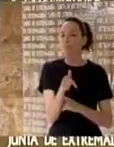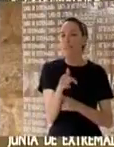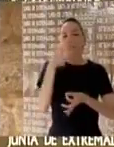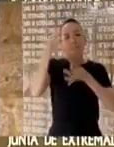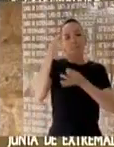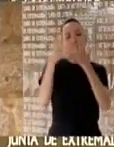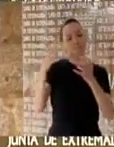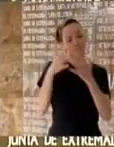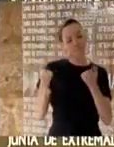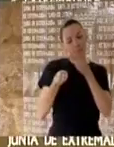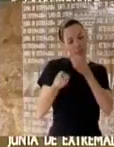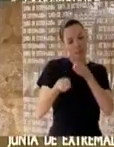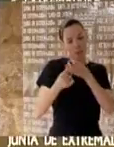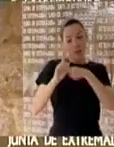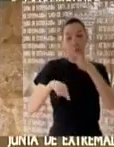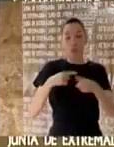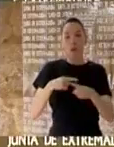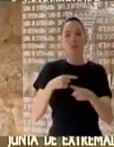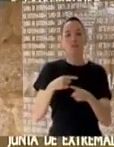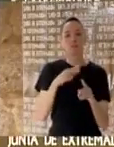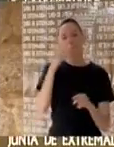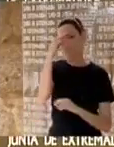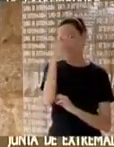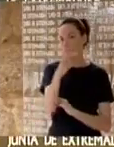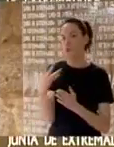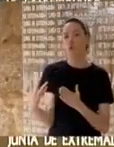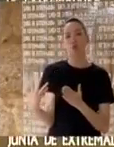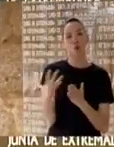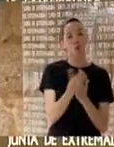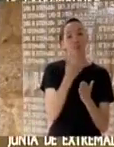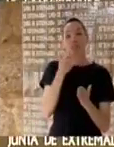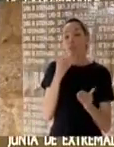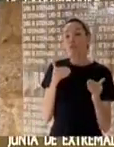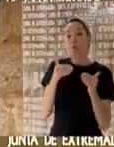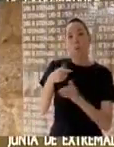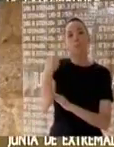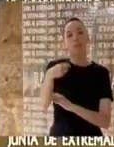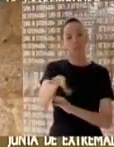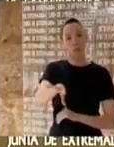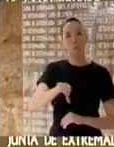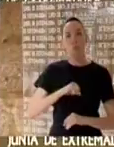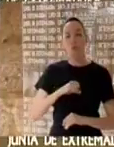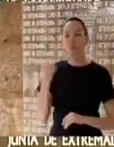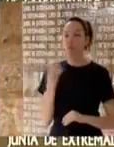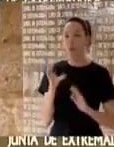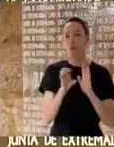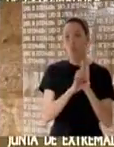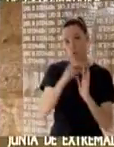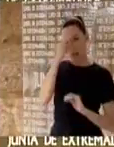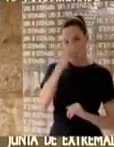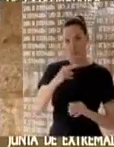concreción para que sea respetado por todas aquellas personas que vayan a ostentar cargos públicos. Estas